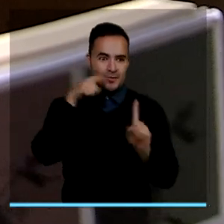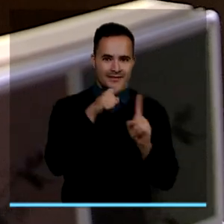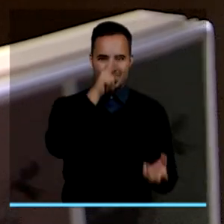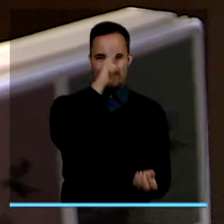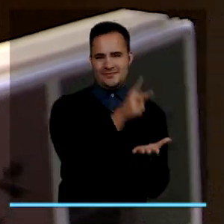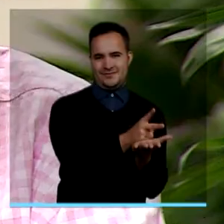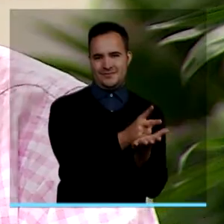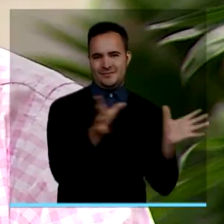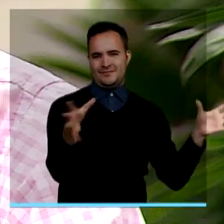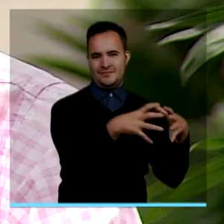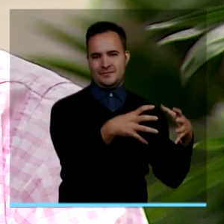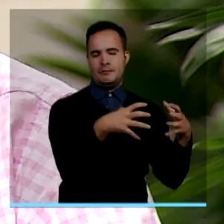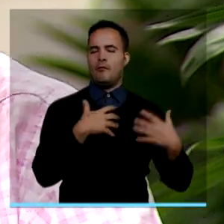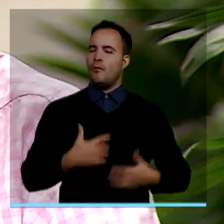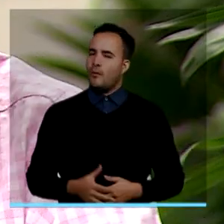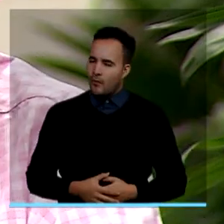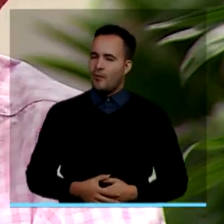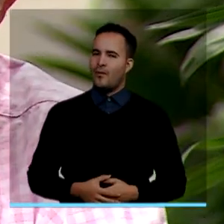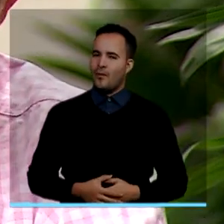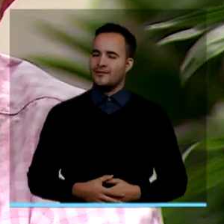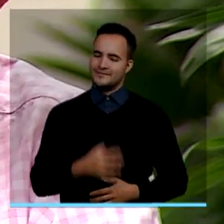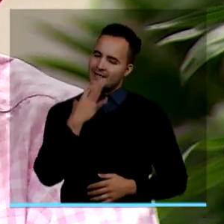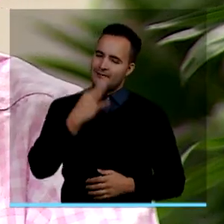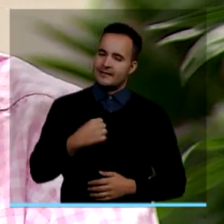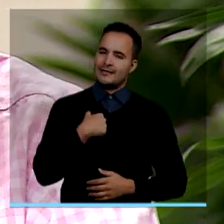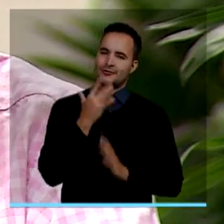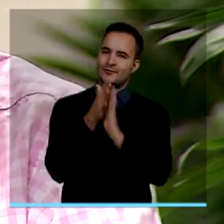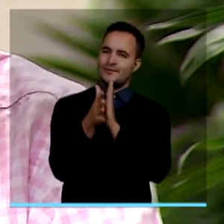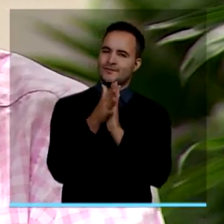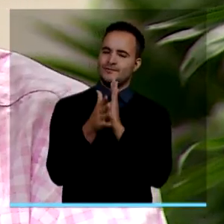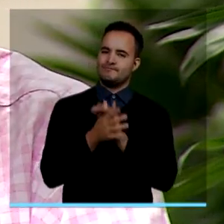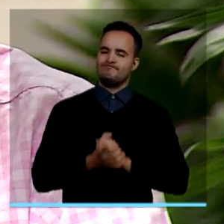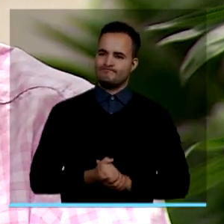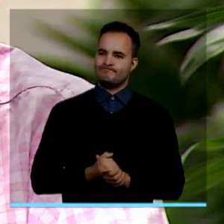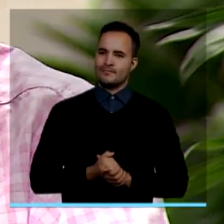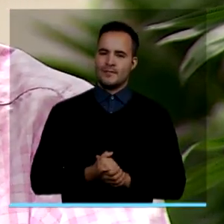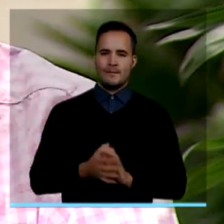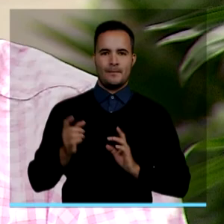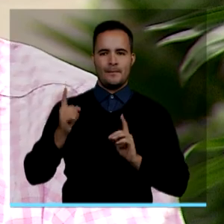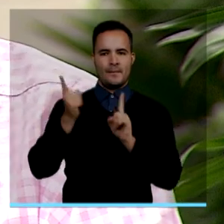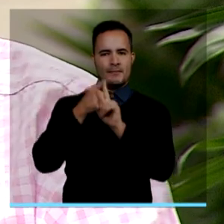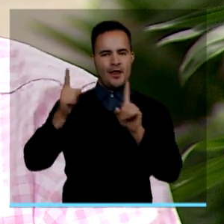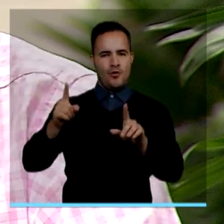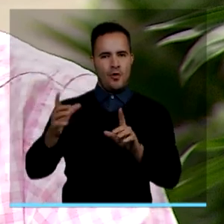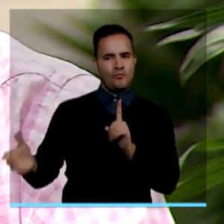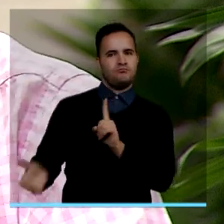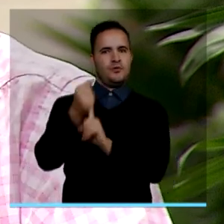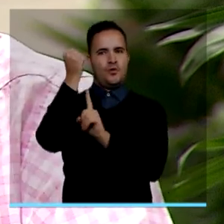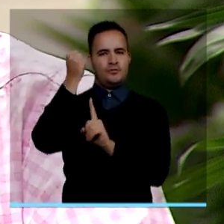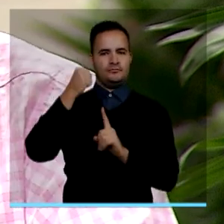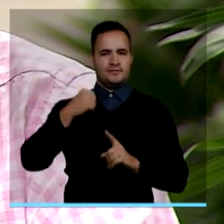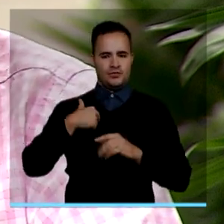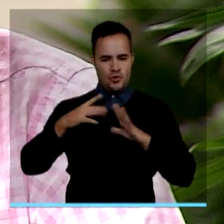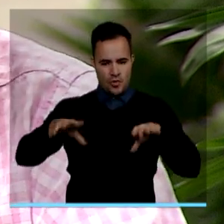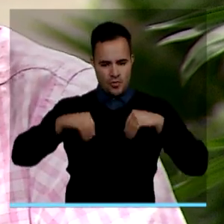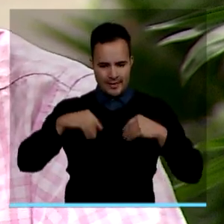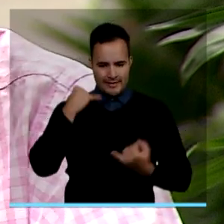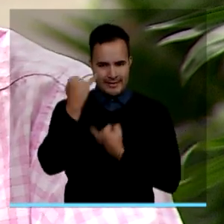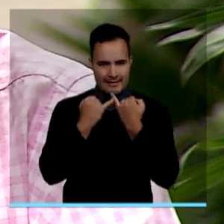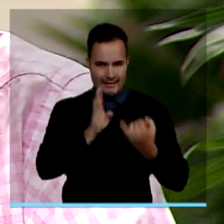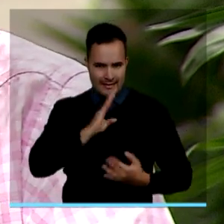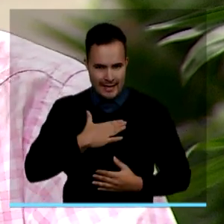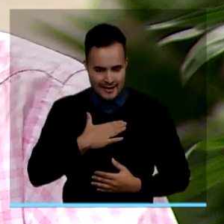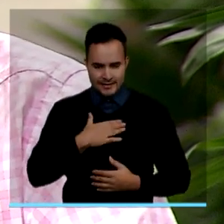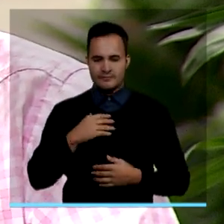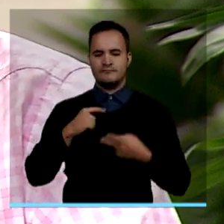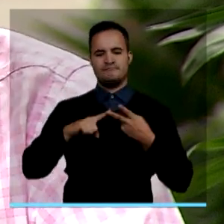diversa. Yo puedo decir que mi primer ganancia es de yo aceptarme y yo ser feliz como con quien